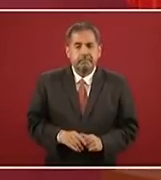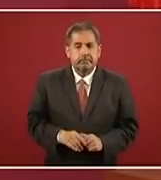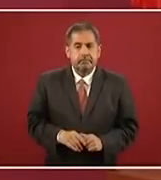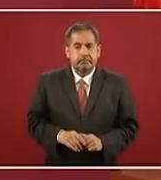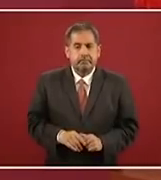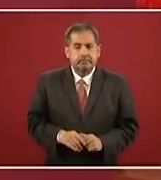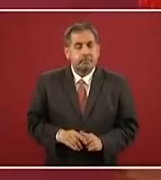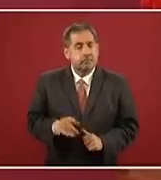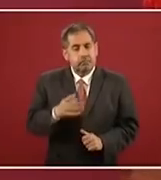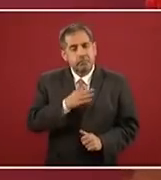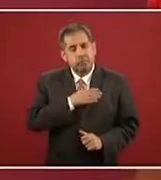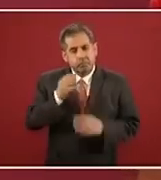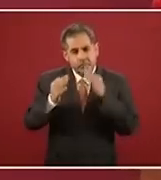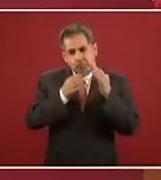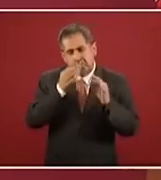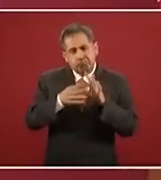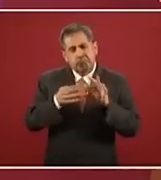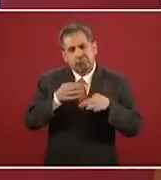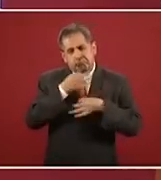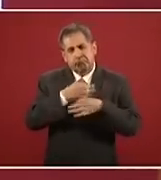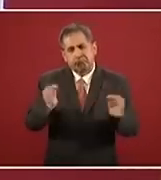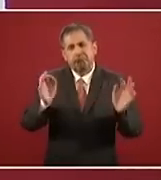una buena noticia